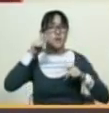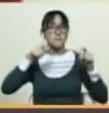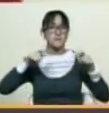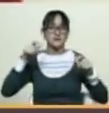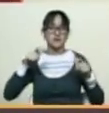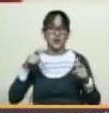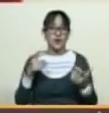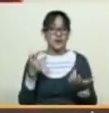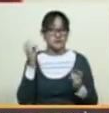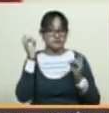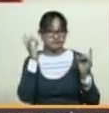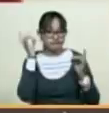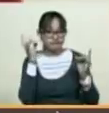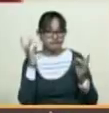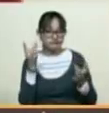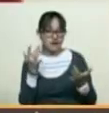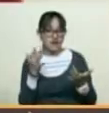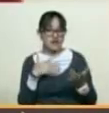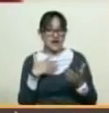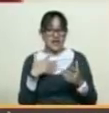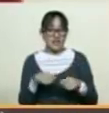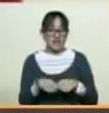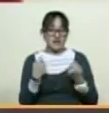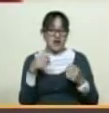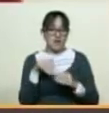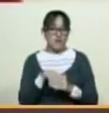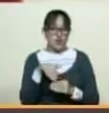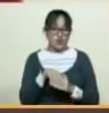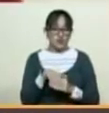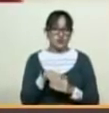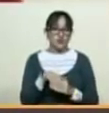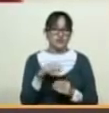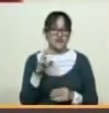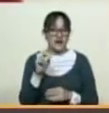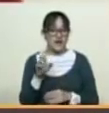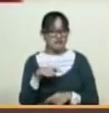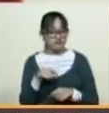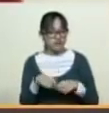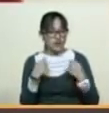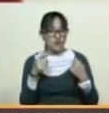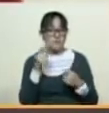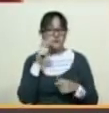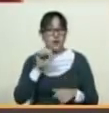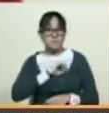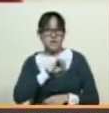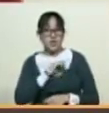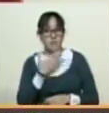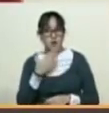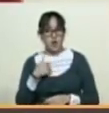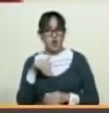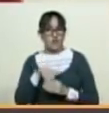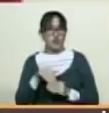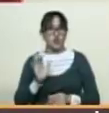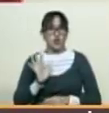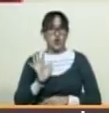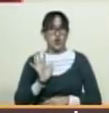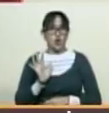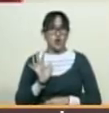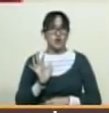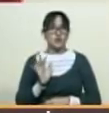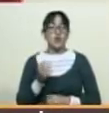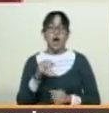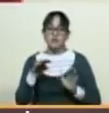lanzar para evitar, para desestimar el voto, para que la gente coja miedo. Mira, mejor yo no voy a ir a votar. No.